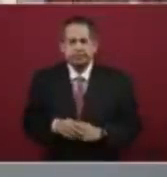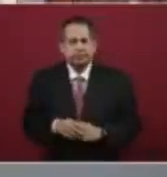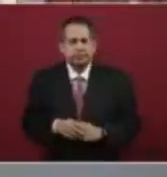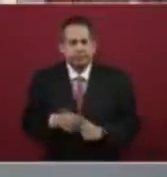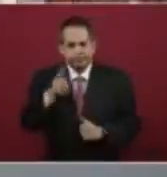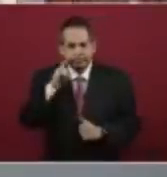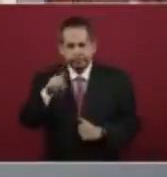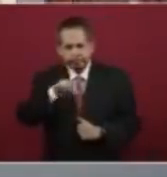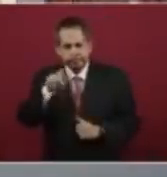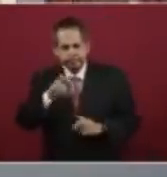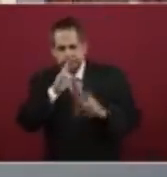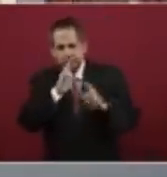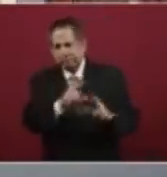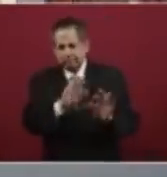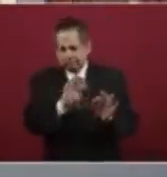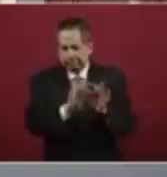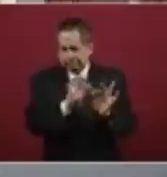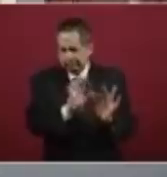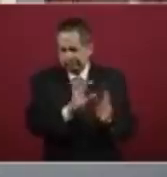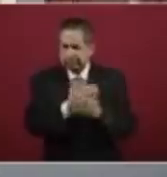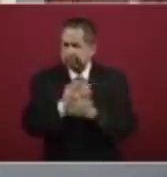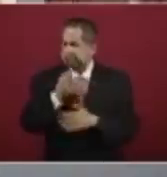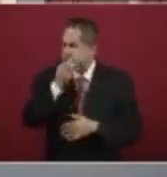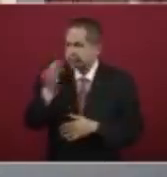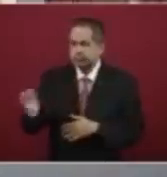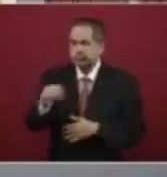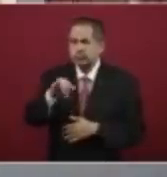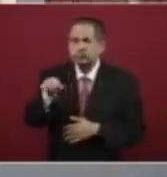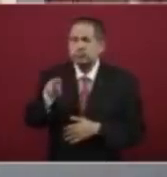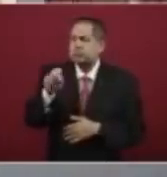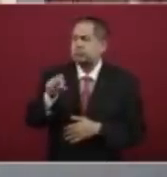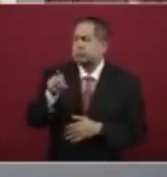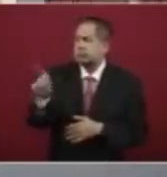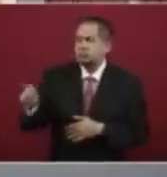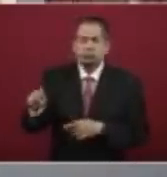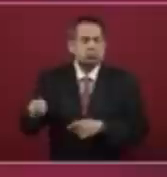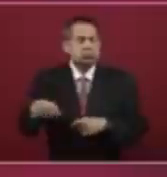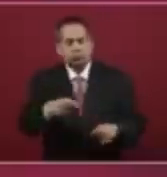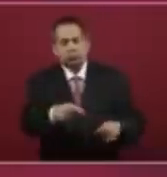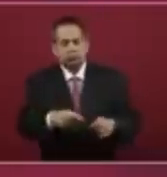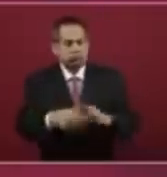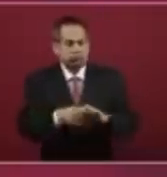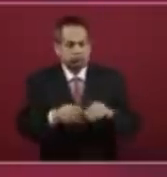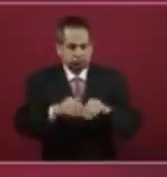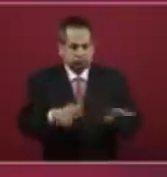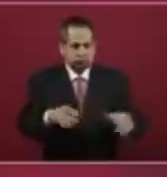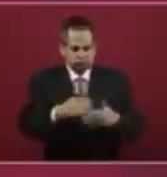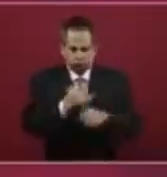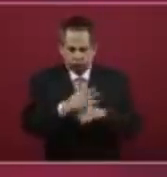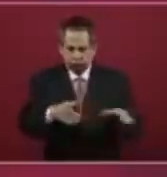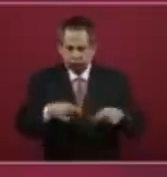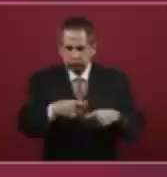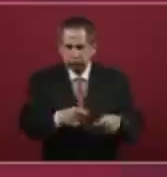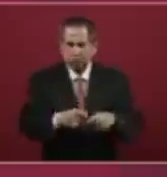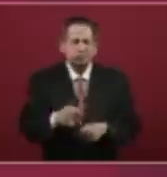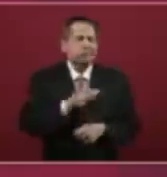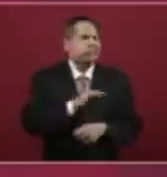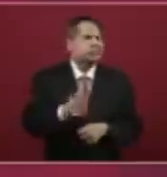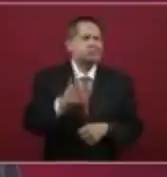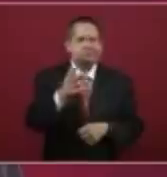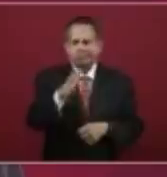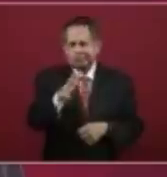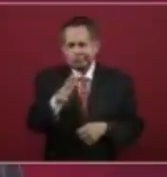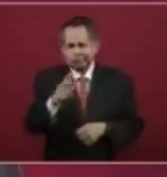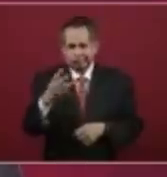para contestar bien tu pregunta, a Jesús que les entregue ese informe. Son alrededor de